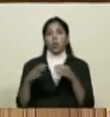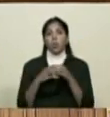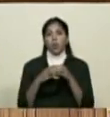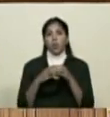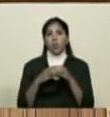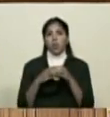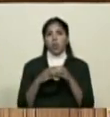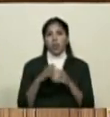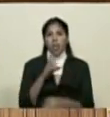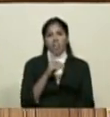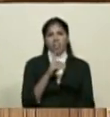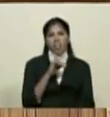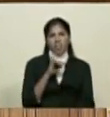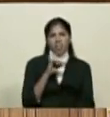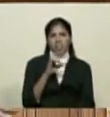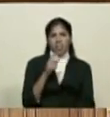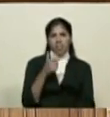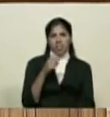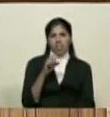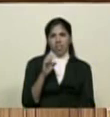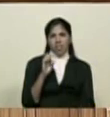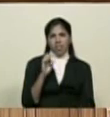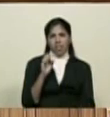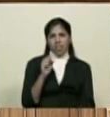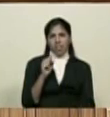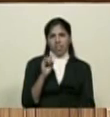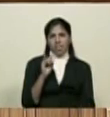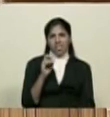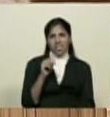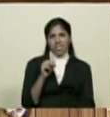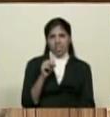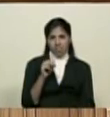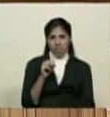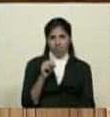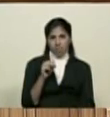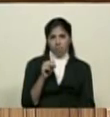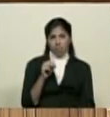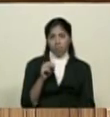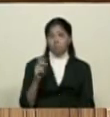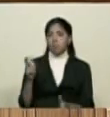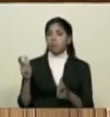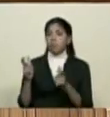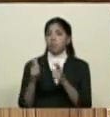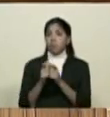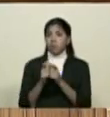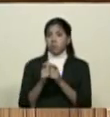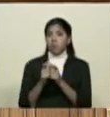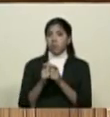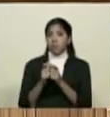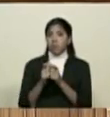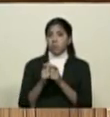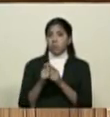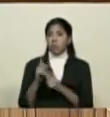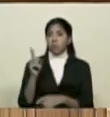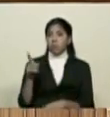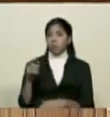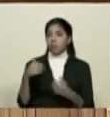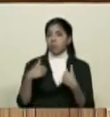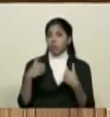el DIGESIN. Actuamos de manera coordinada. Nos reunimos con víctimas sobre este